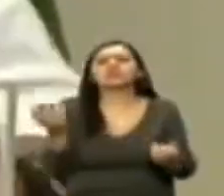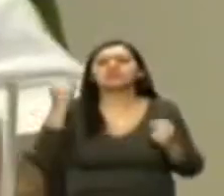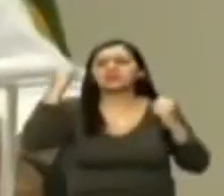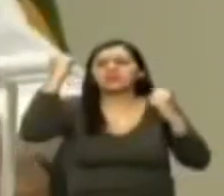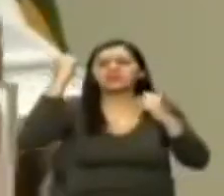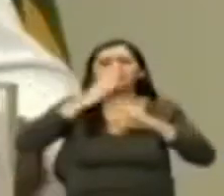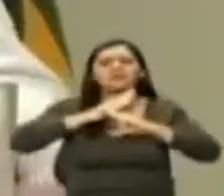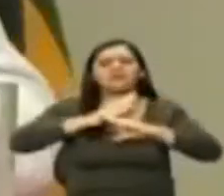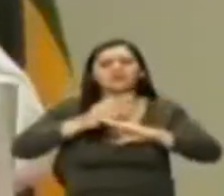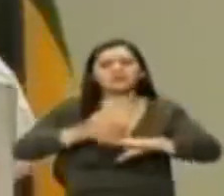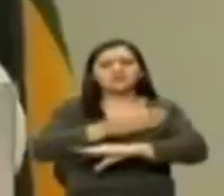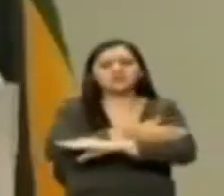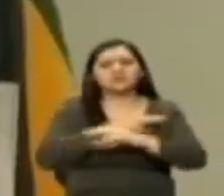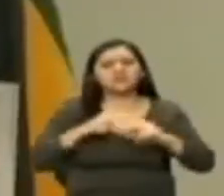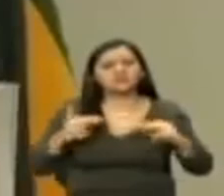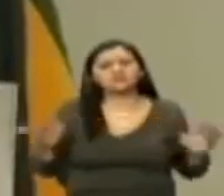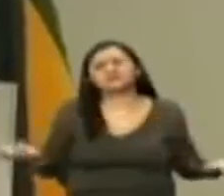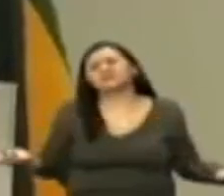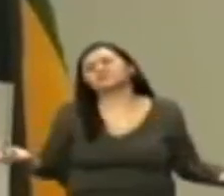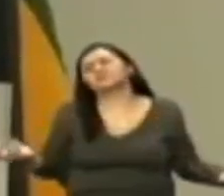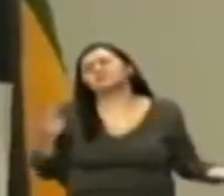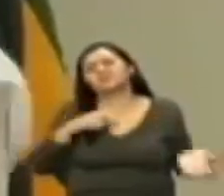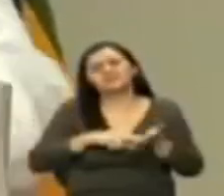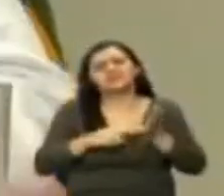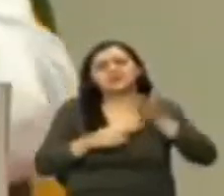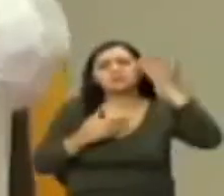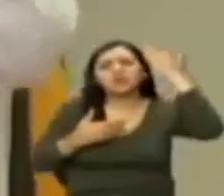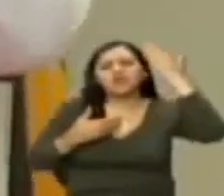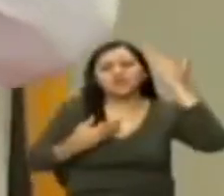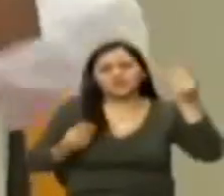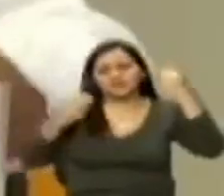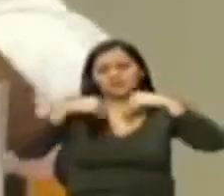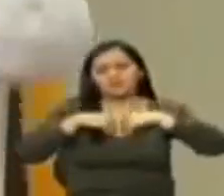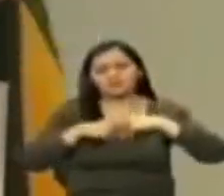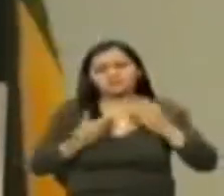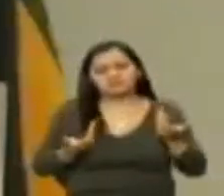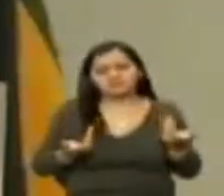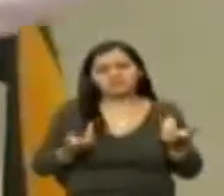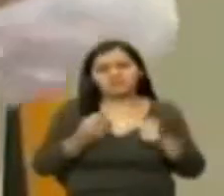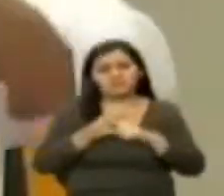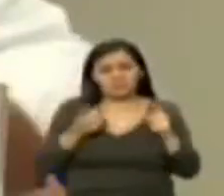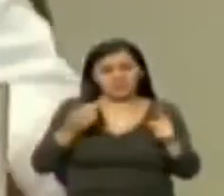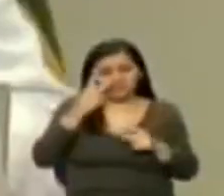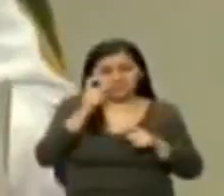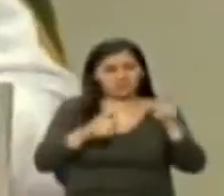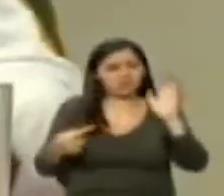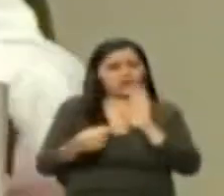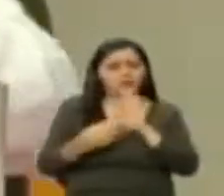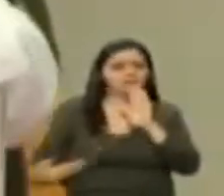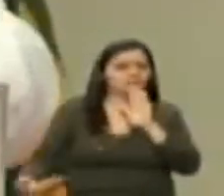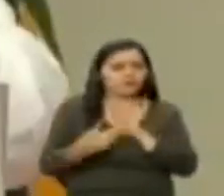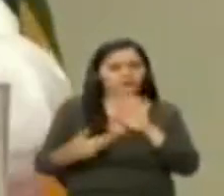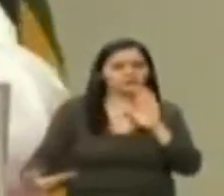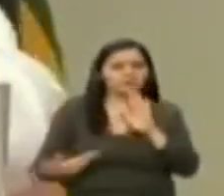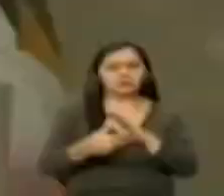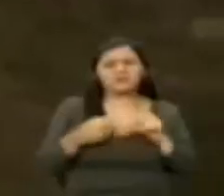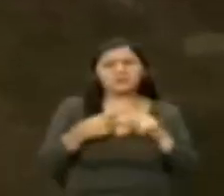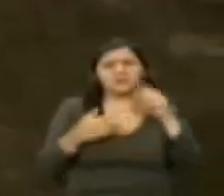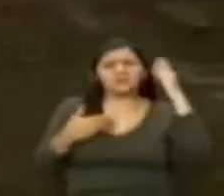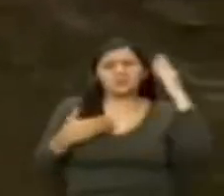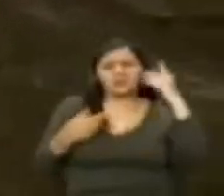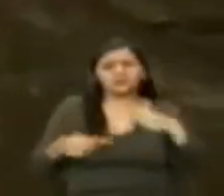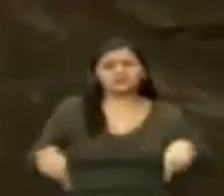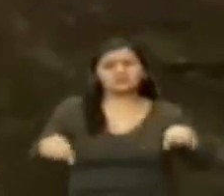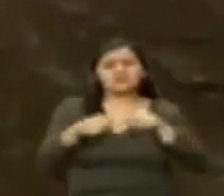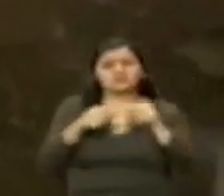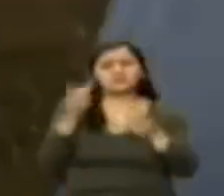ecologistas? Ustedes ven que no hay ecologistas, hay politiqueros. Claro, hay ecologistas sinceros, pero estos que viven oponiéndose a todo el tiempo son simples politiqueros y